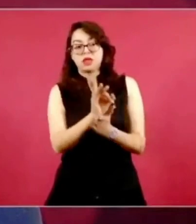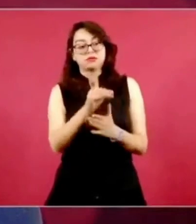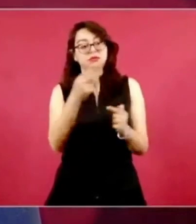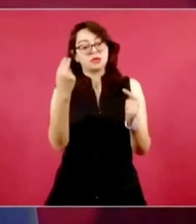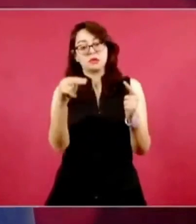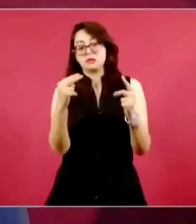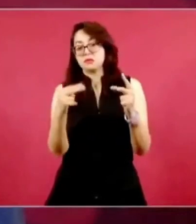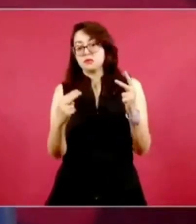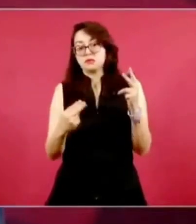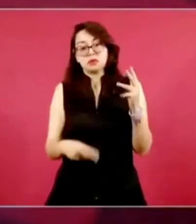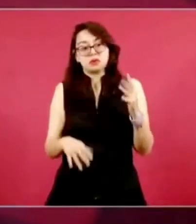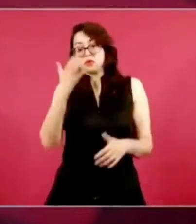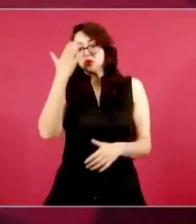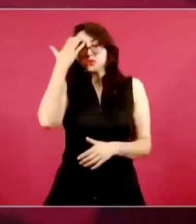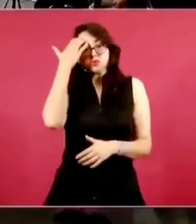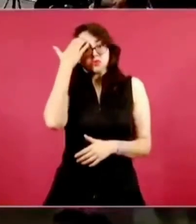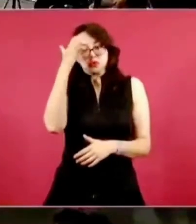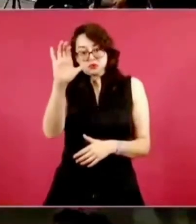que eso